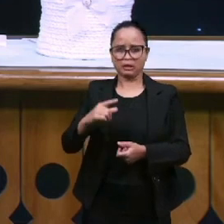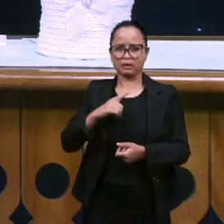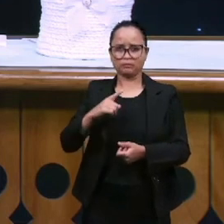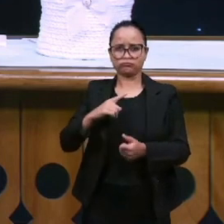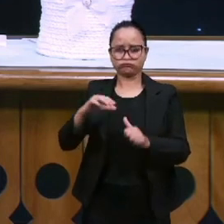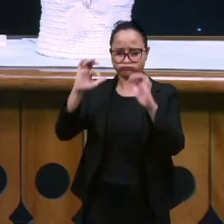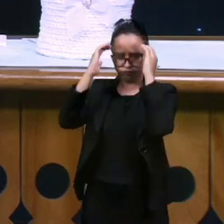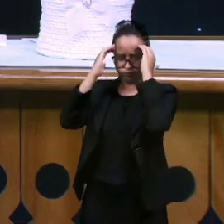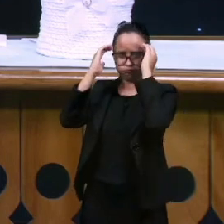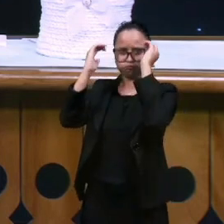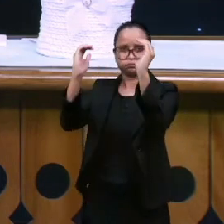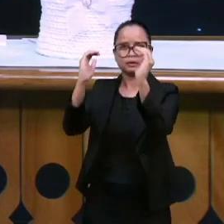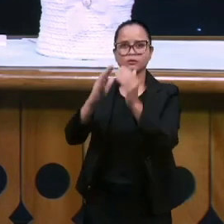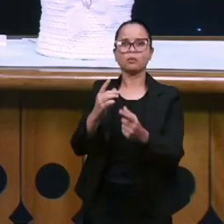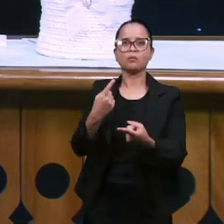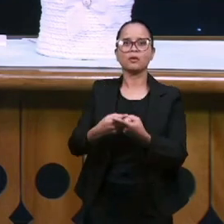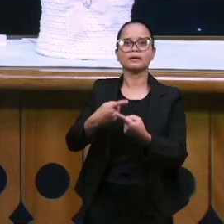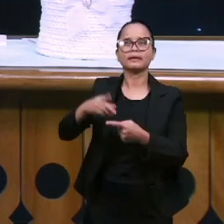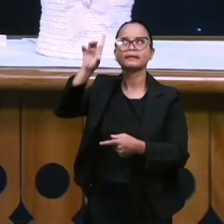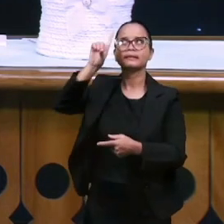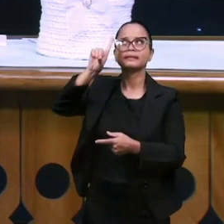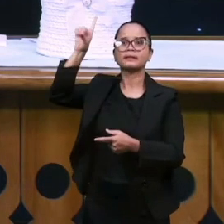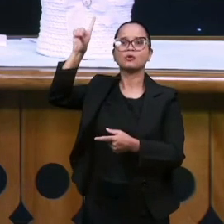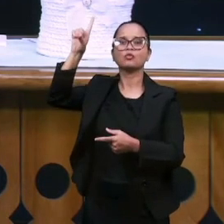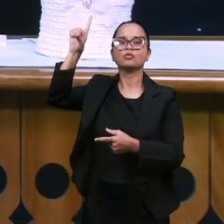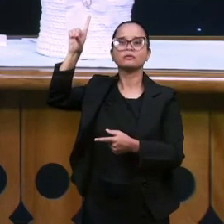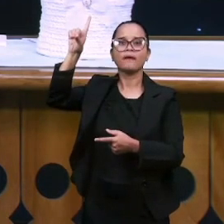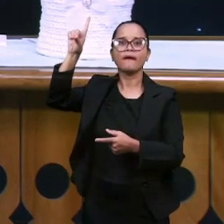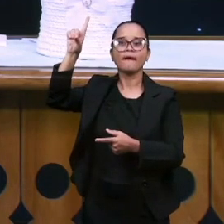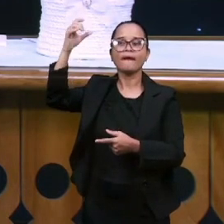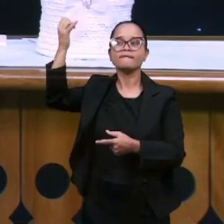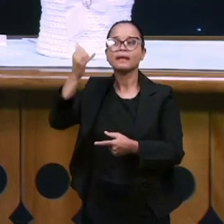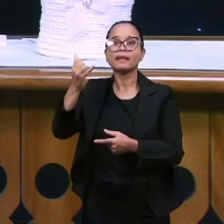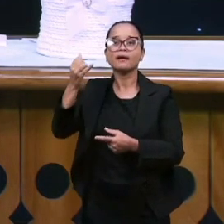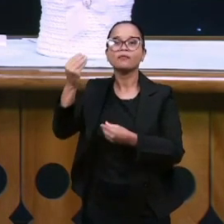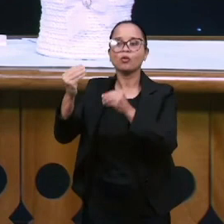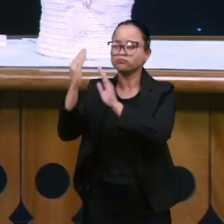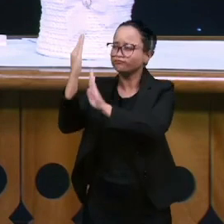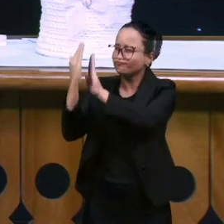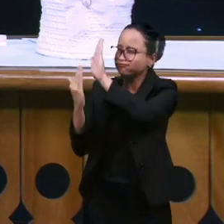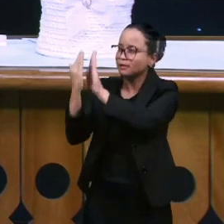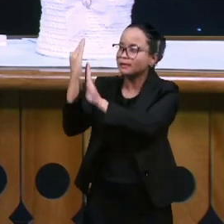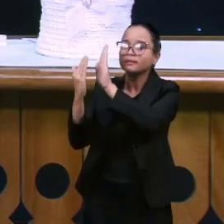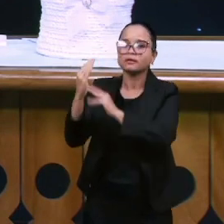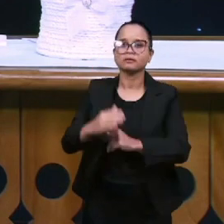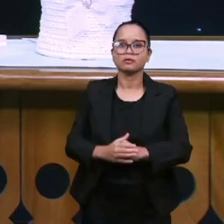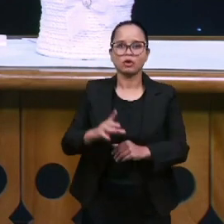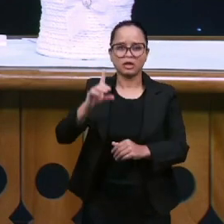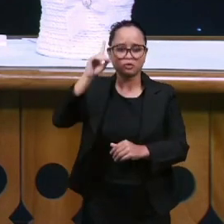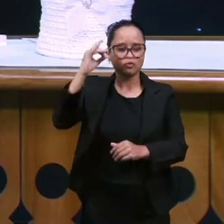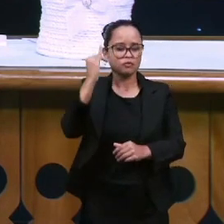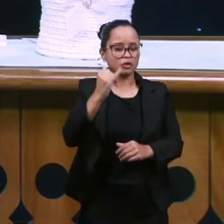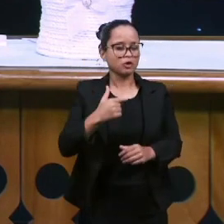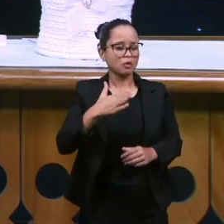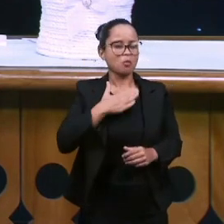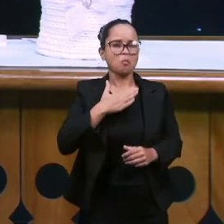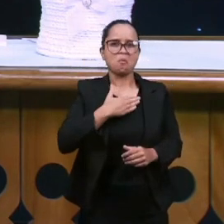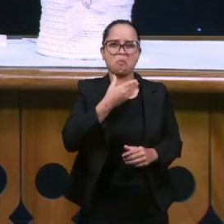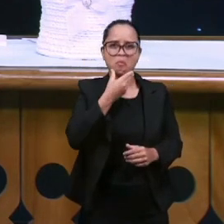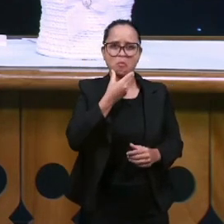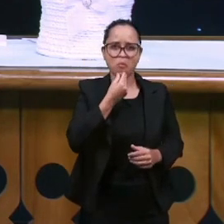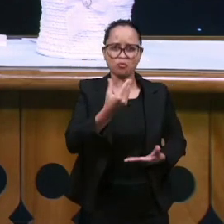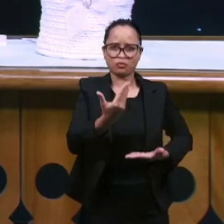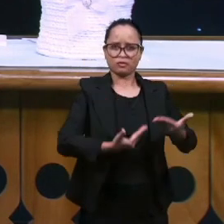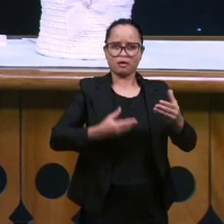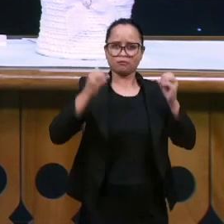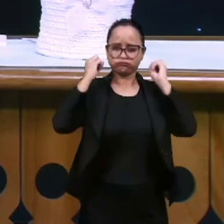en un aspecto importante, cuando dice que Dios hablaba con él boca a boca, con mi siervo Moisés que hablo boca a boca,